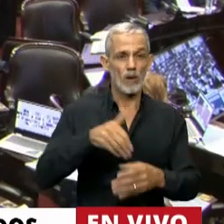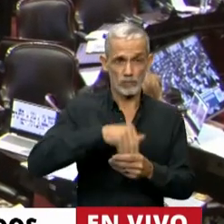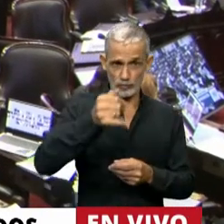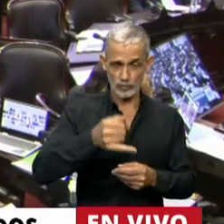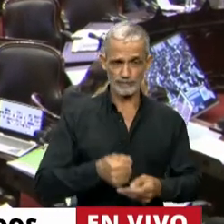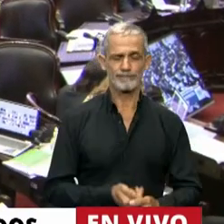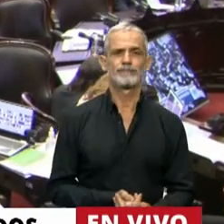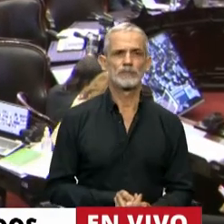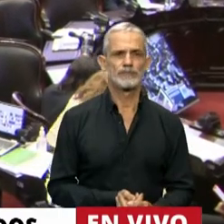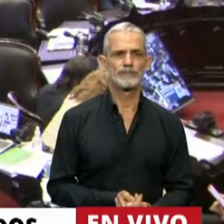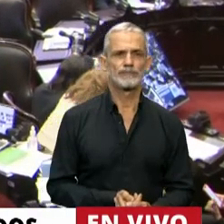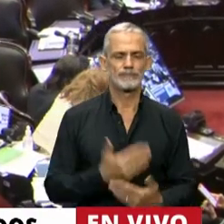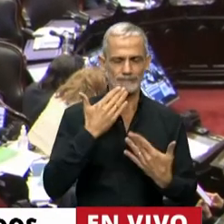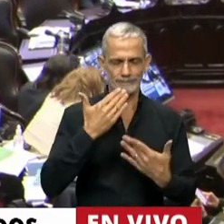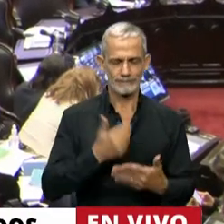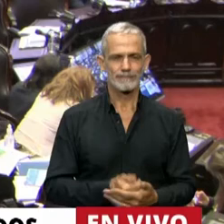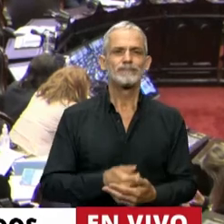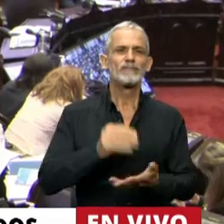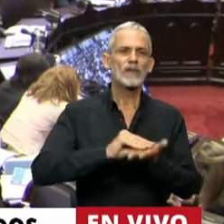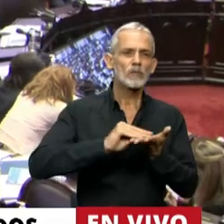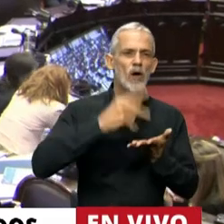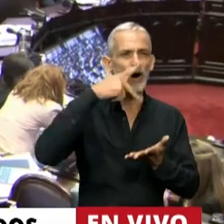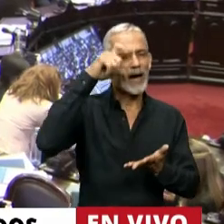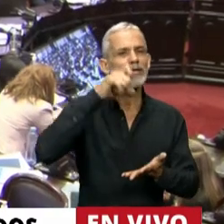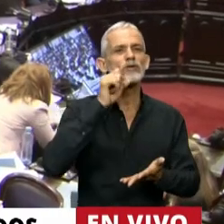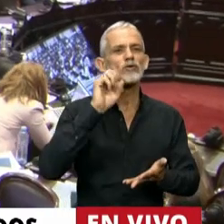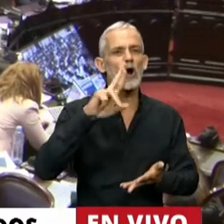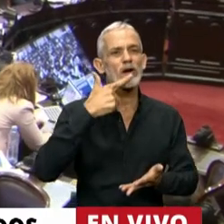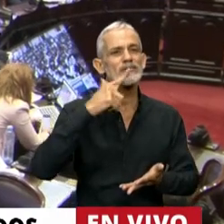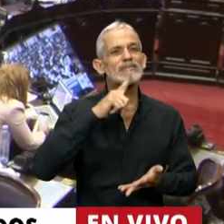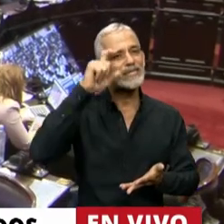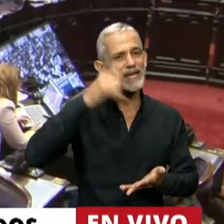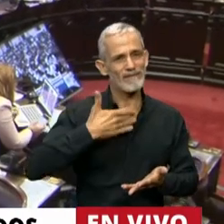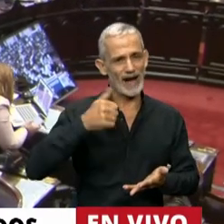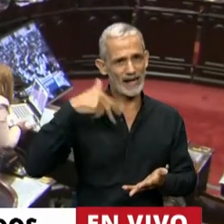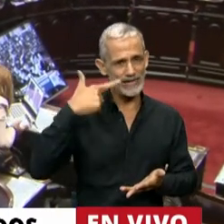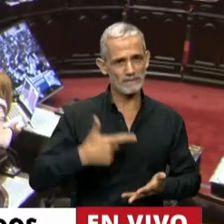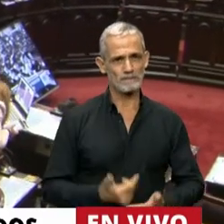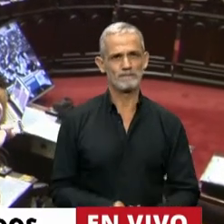Positivo, presidente. Gracias, diputado. Diputado Héctor Estefani.